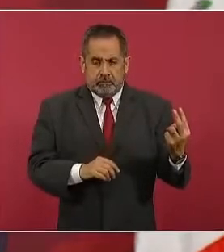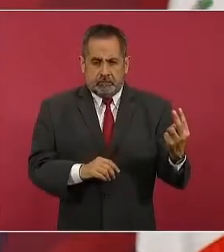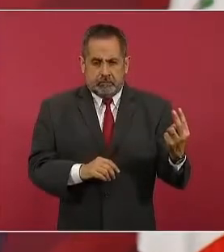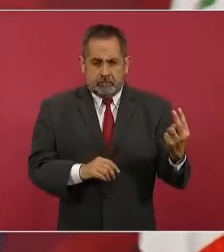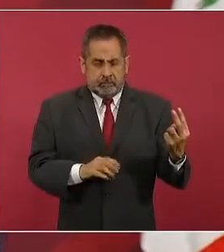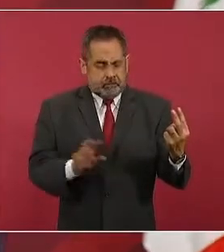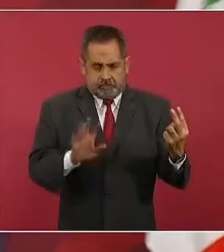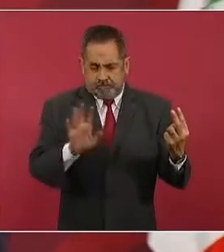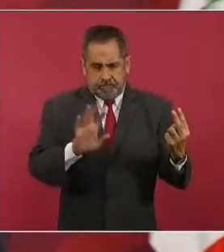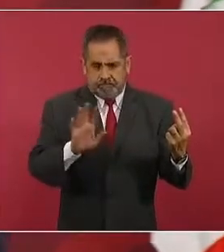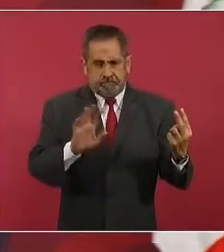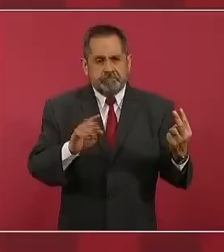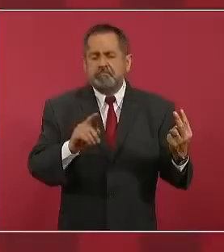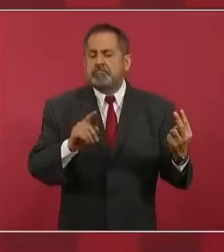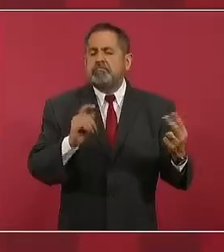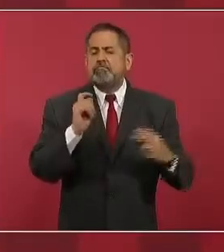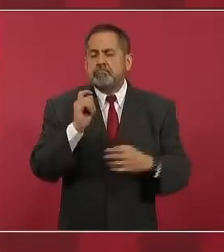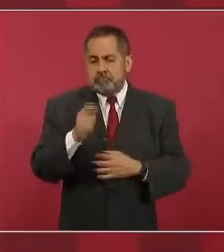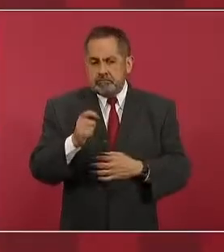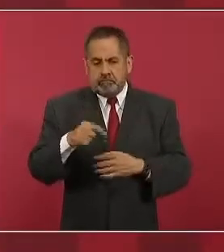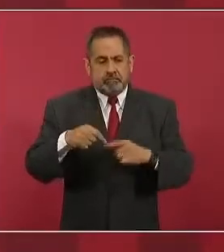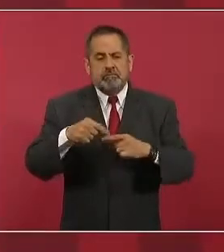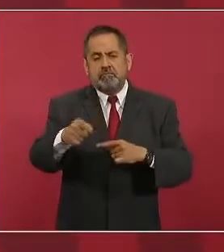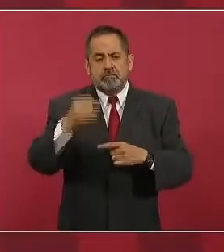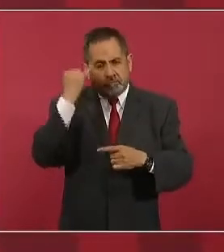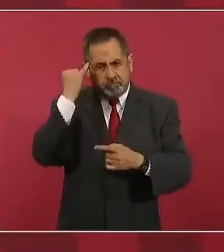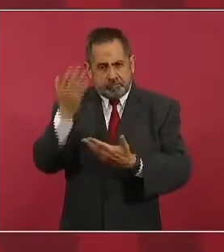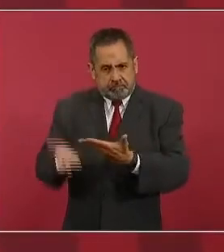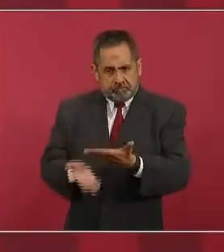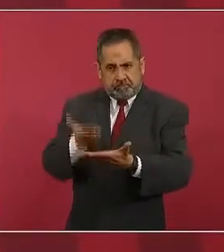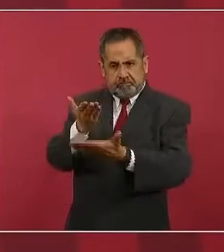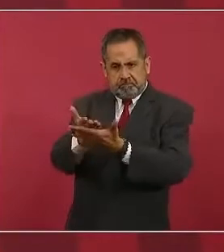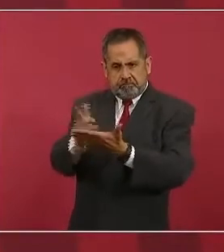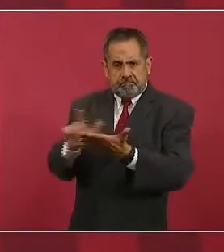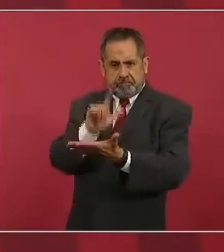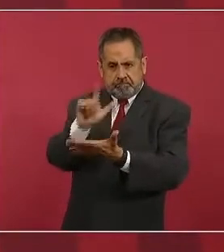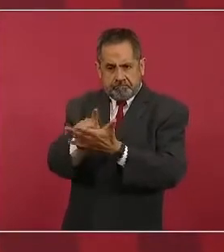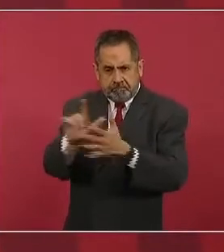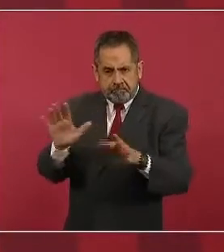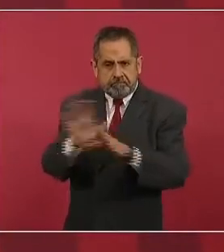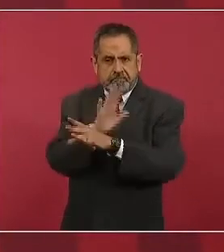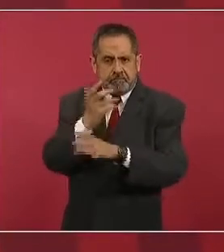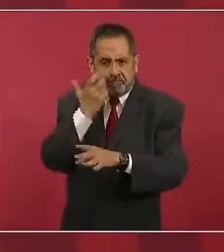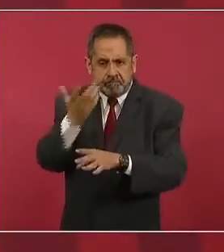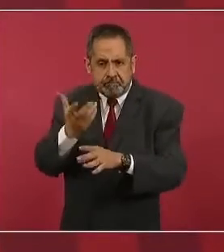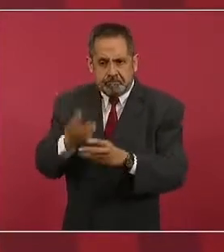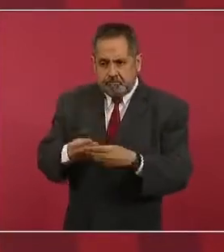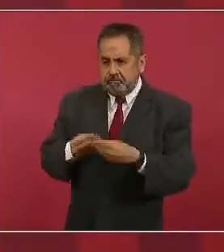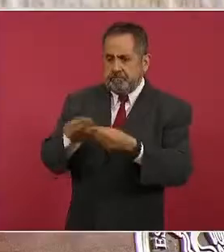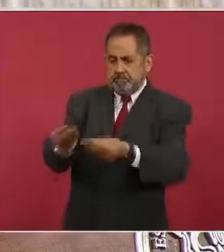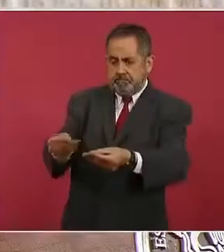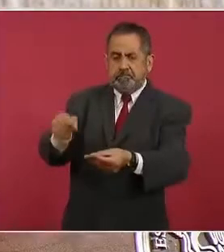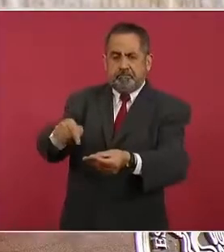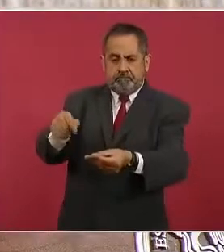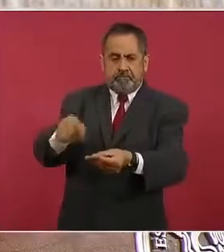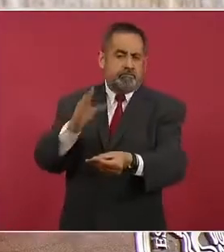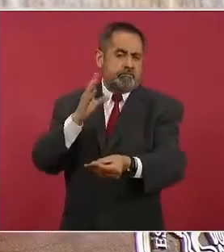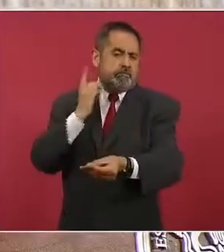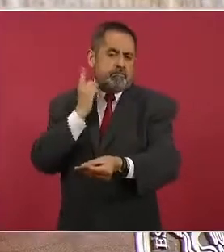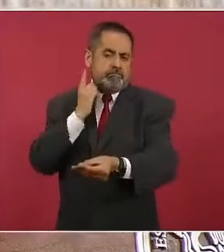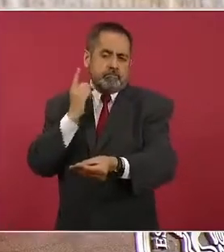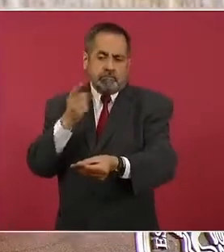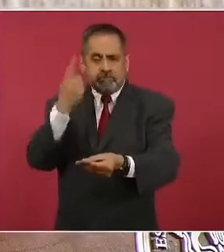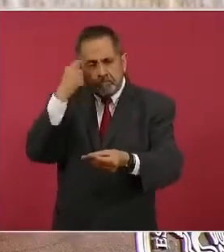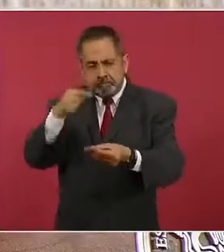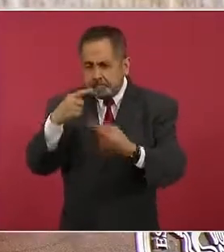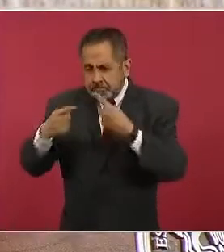Pero ya vamos a plantear la reforma para que haya una renovación y que